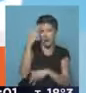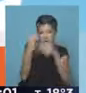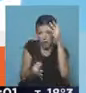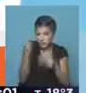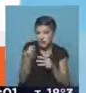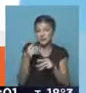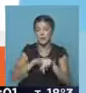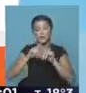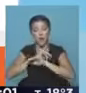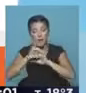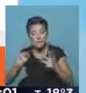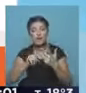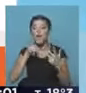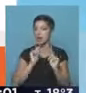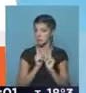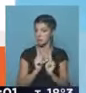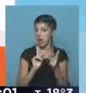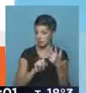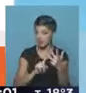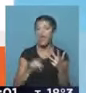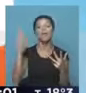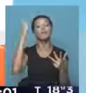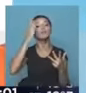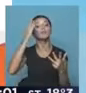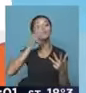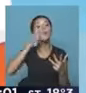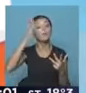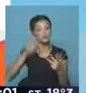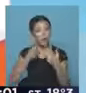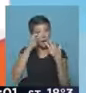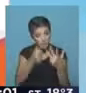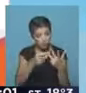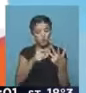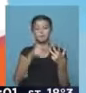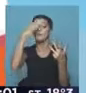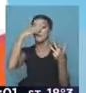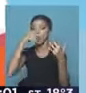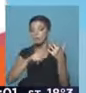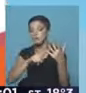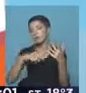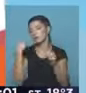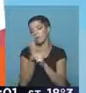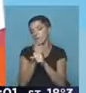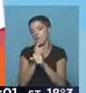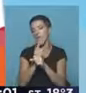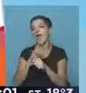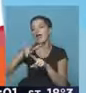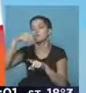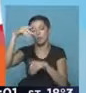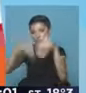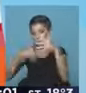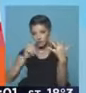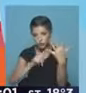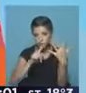su campaña, se mantiene a flote con el 19%. Muy por detrás y sin posibilidades de acceder a un eventual